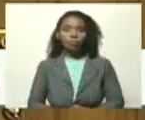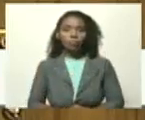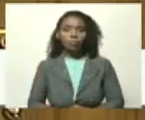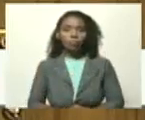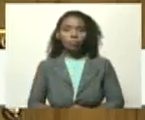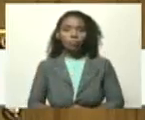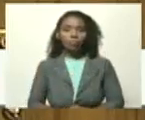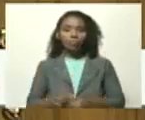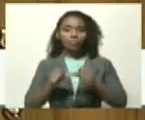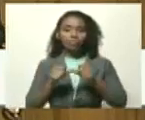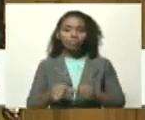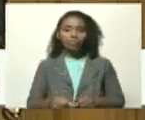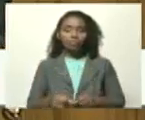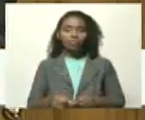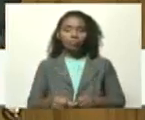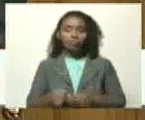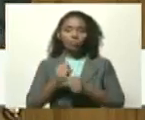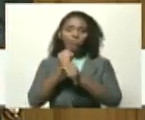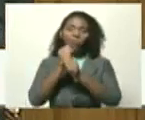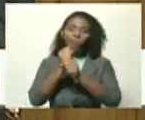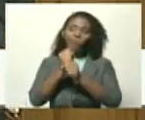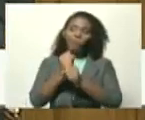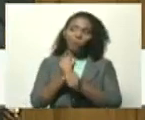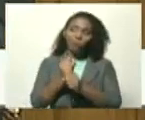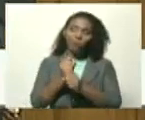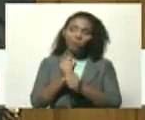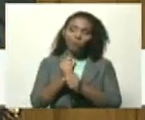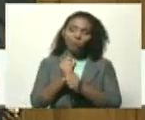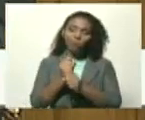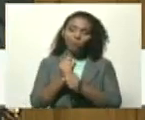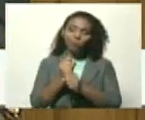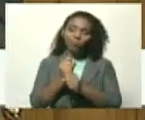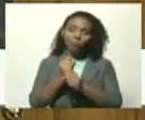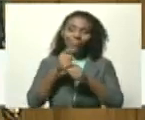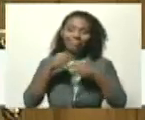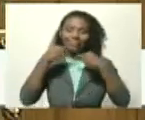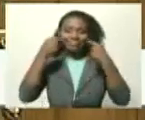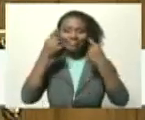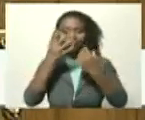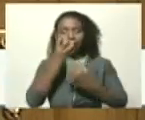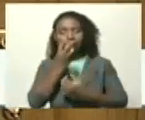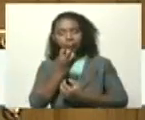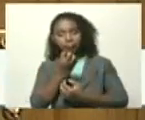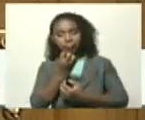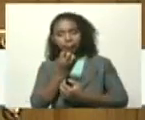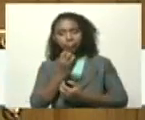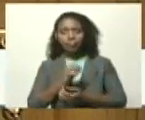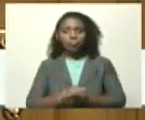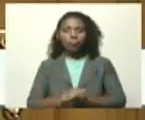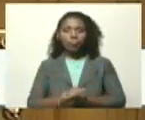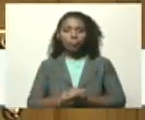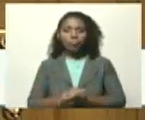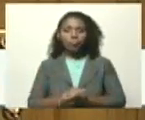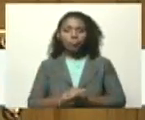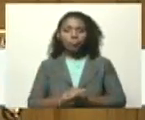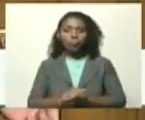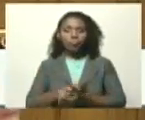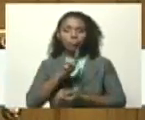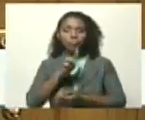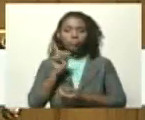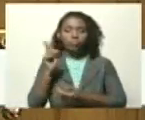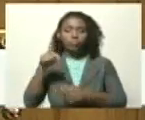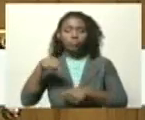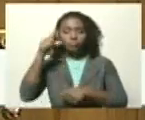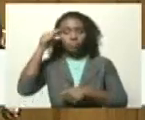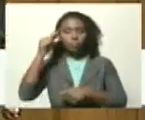nos quedaremos esperando con una sonrisa triste la crónica de este